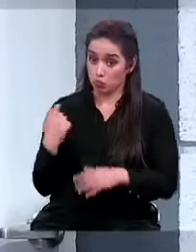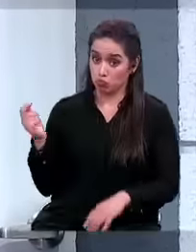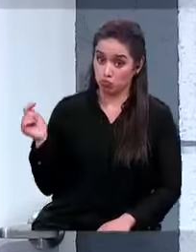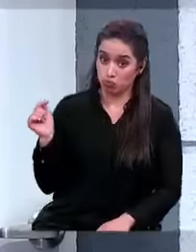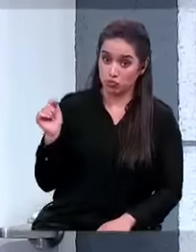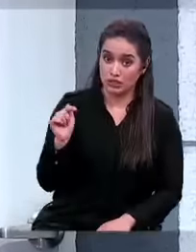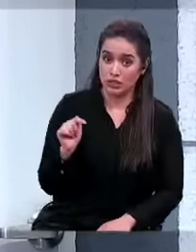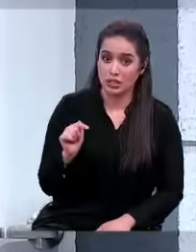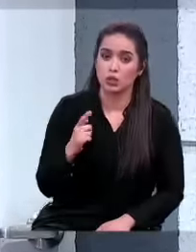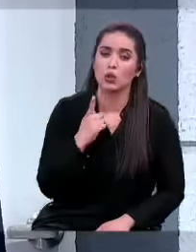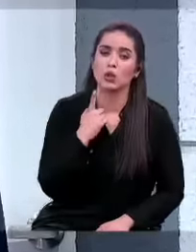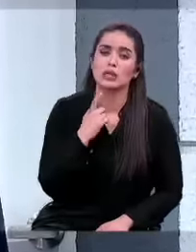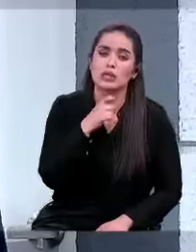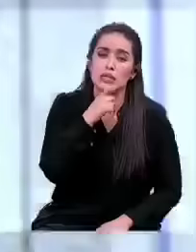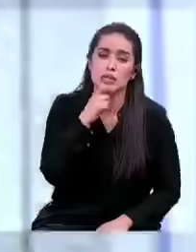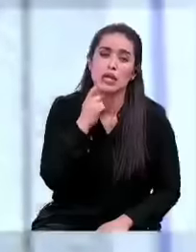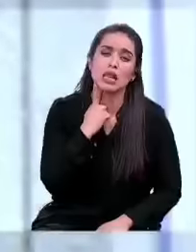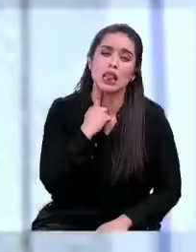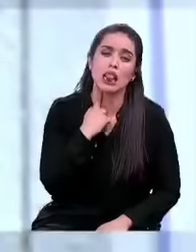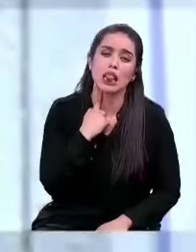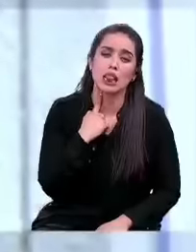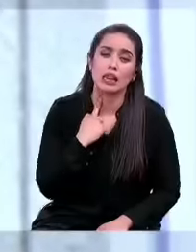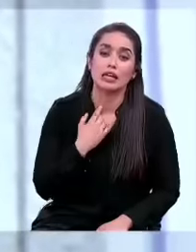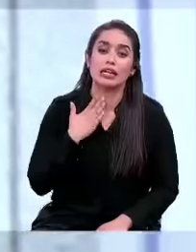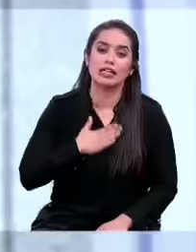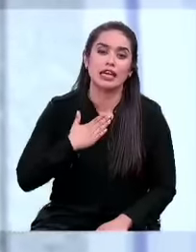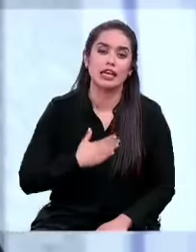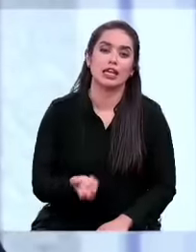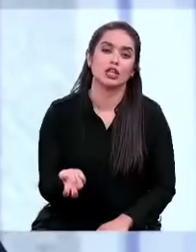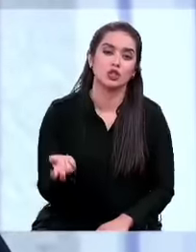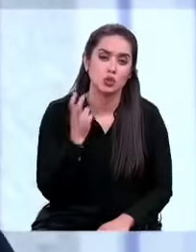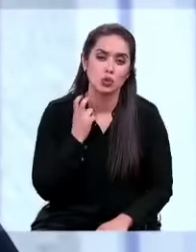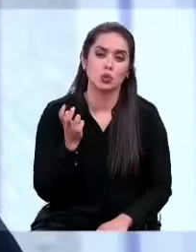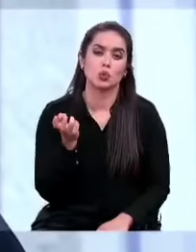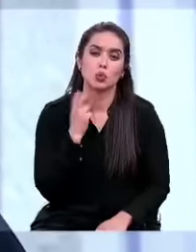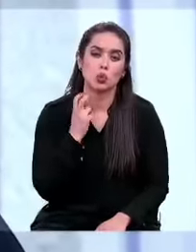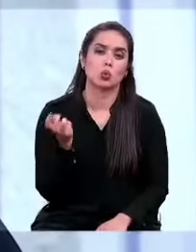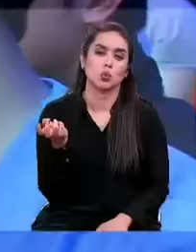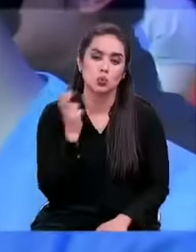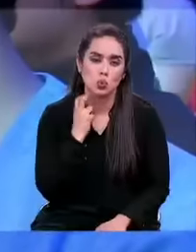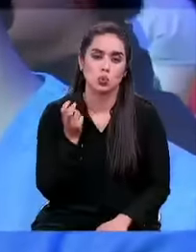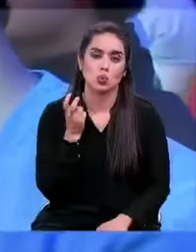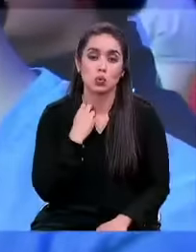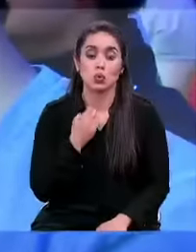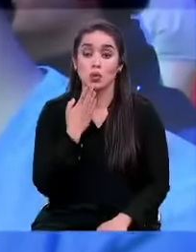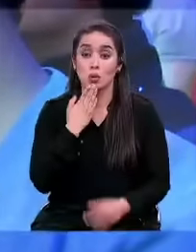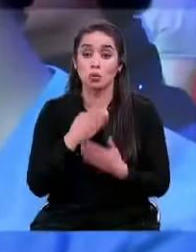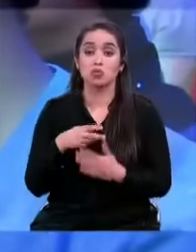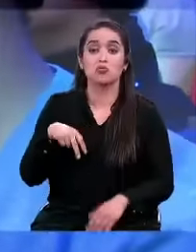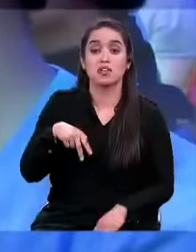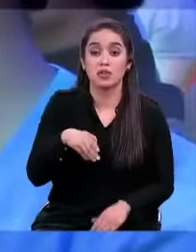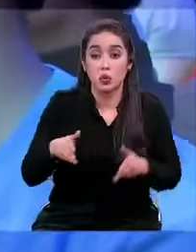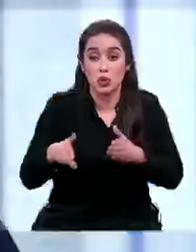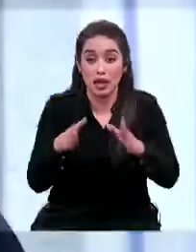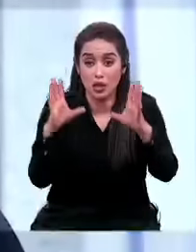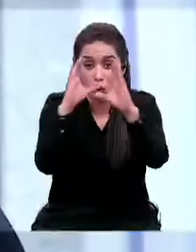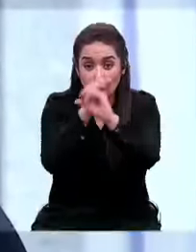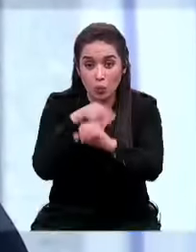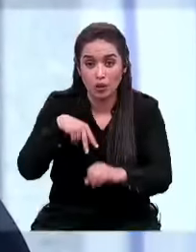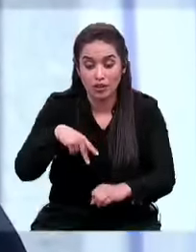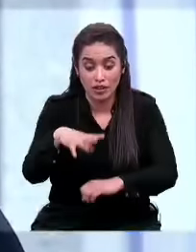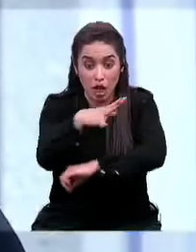venía seco. Quería puro chupar. Quería puro chupar. Y cuando venía acá en un callejón, me topé un